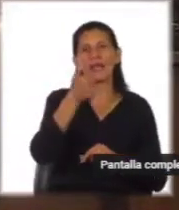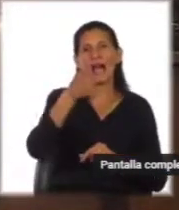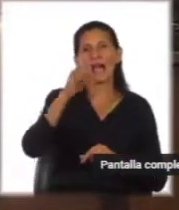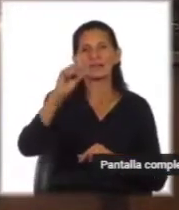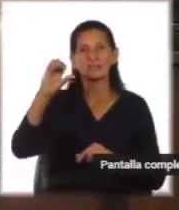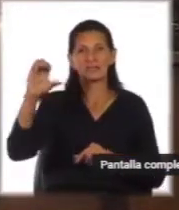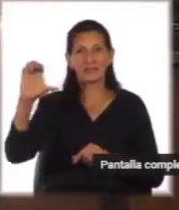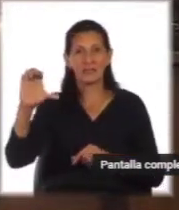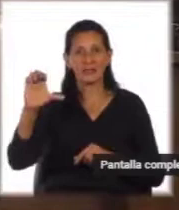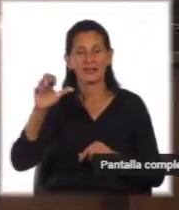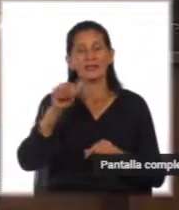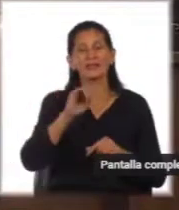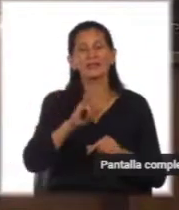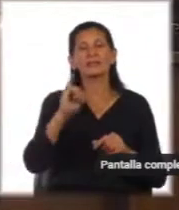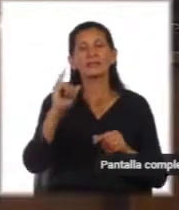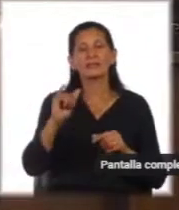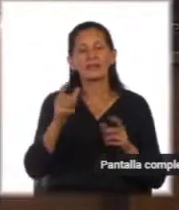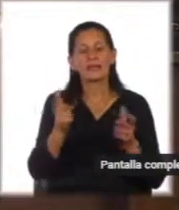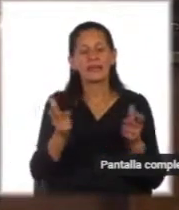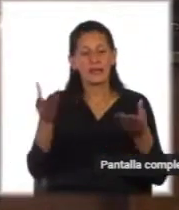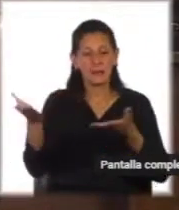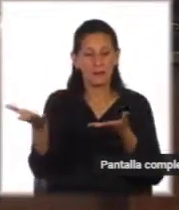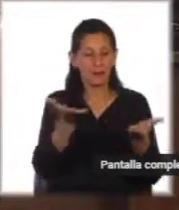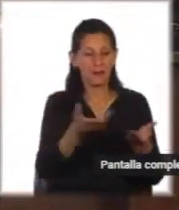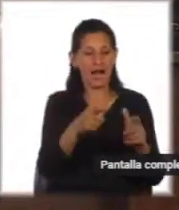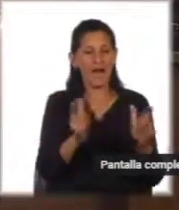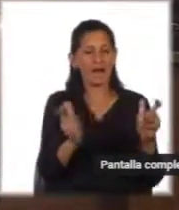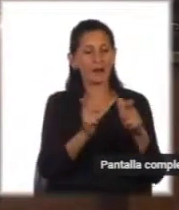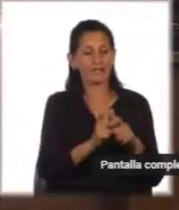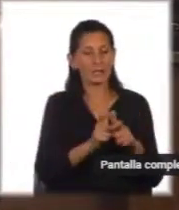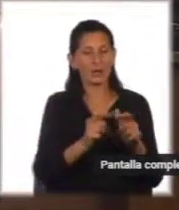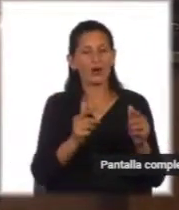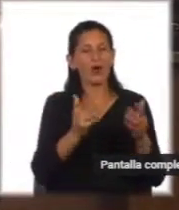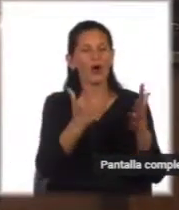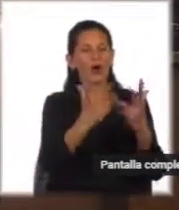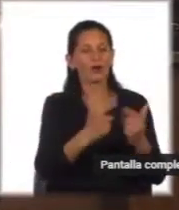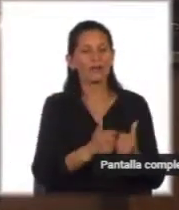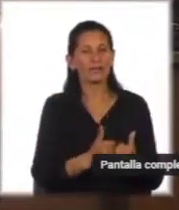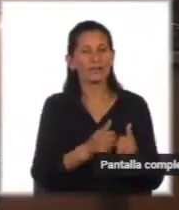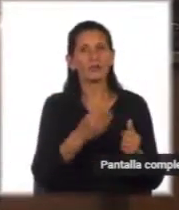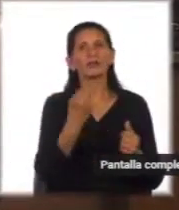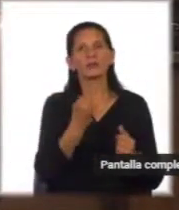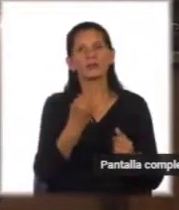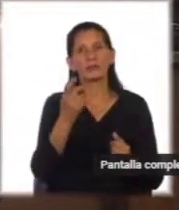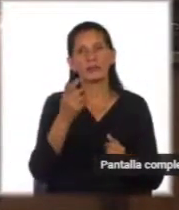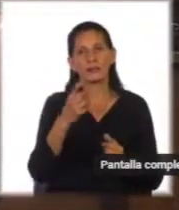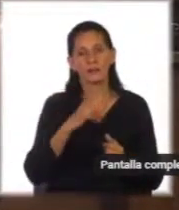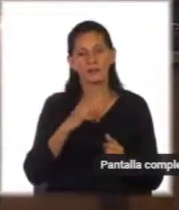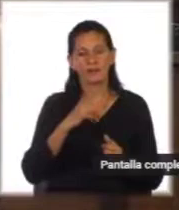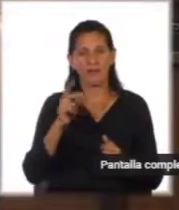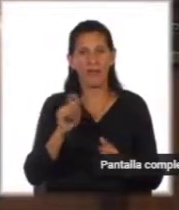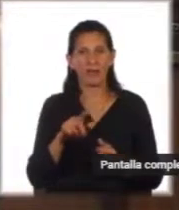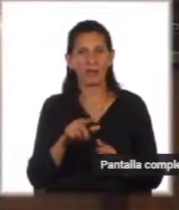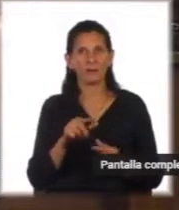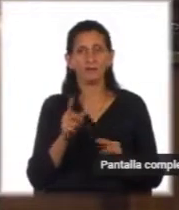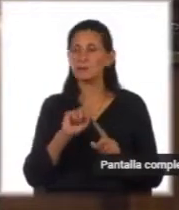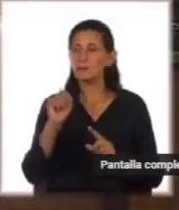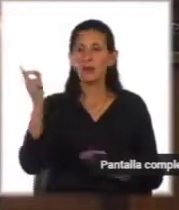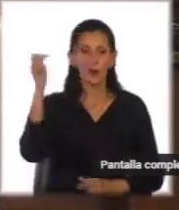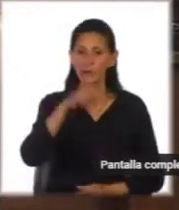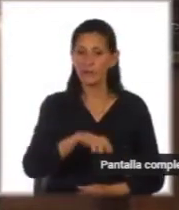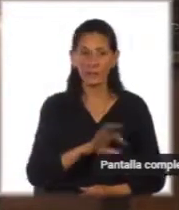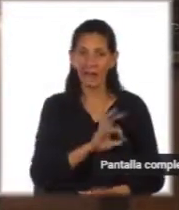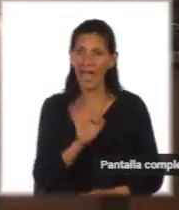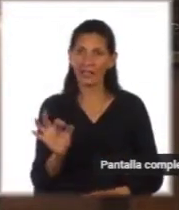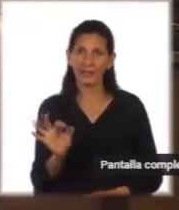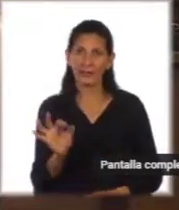si recibieran la comisión a las organizaciones de la salud privada. No vino nadie a la comisión y